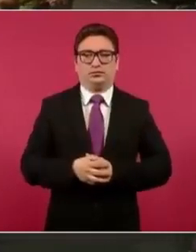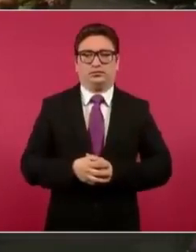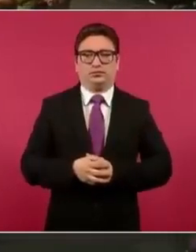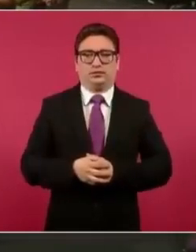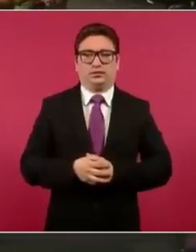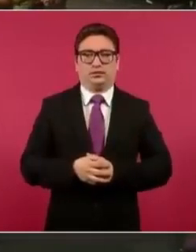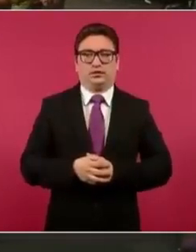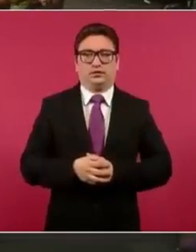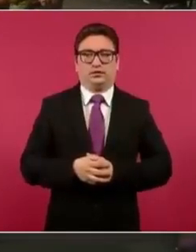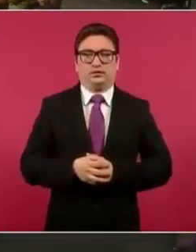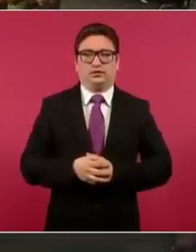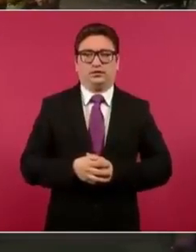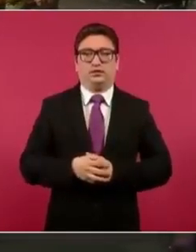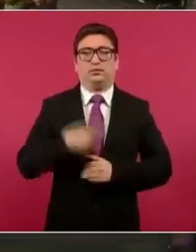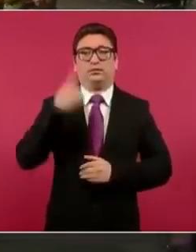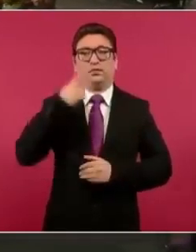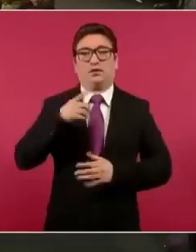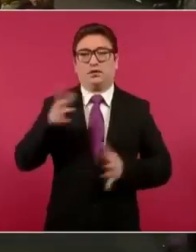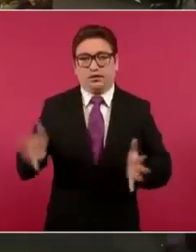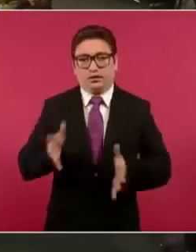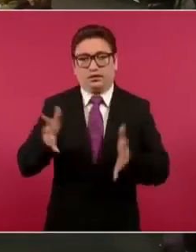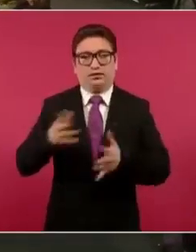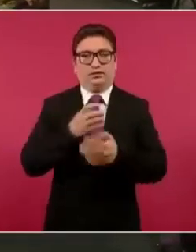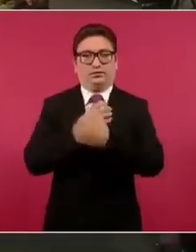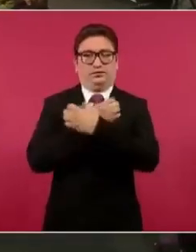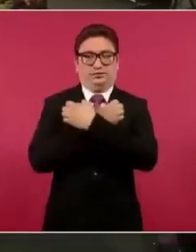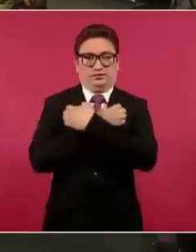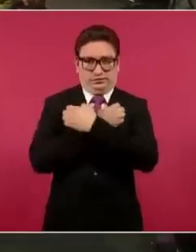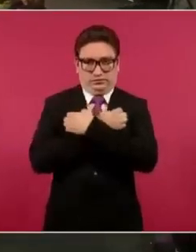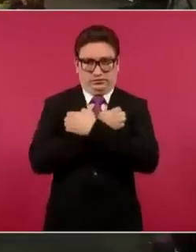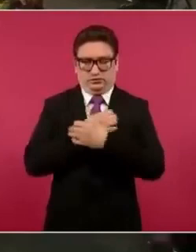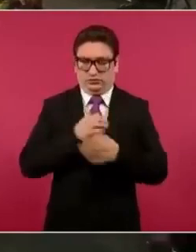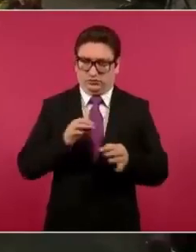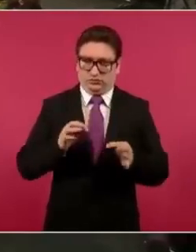impulsar una educación